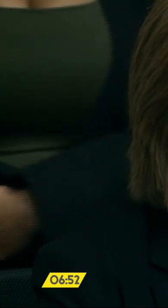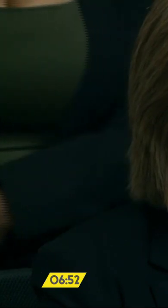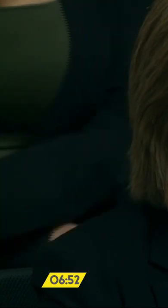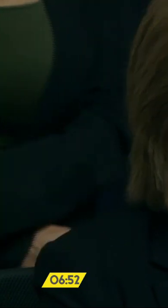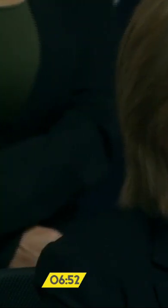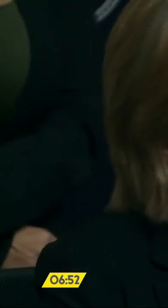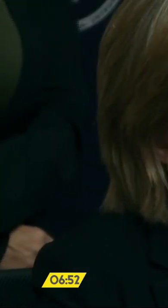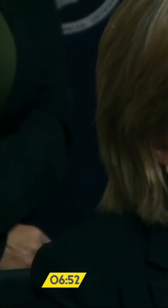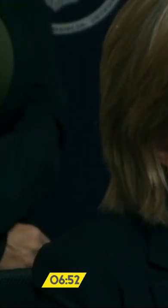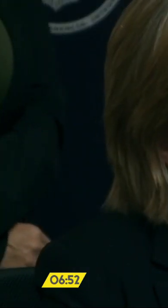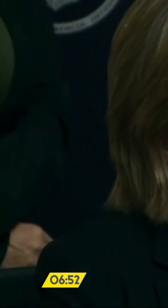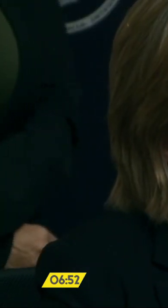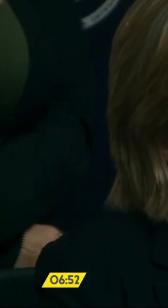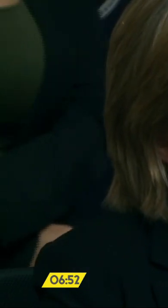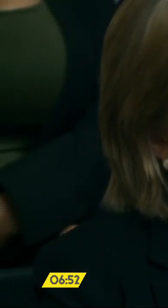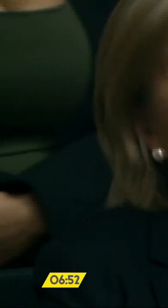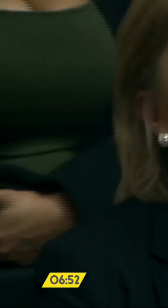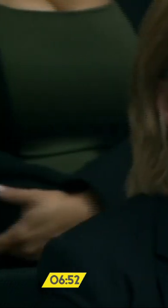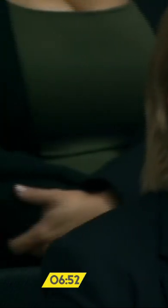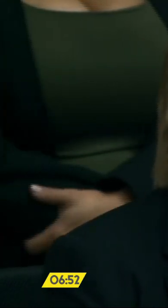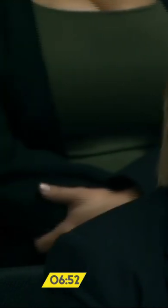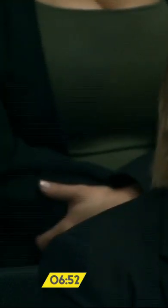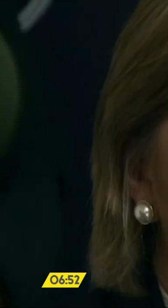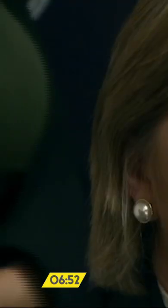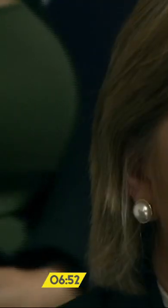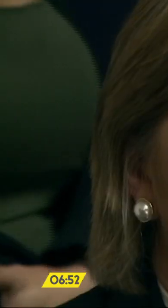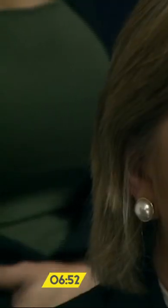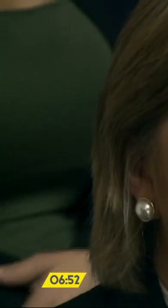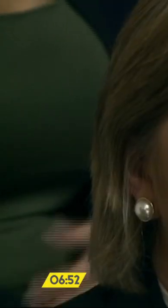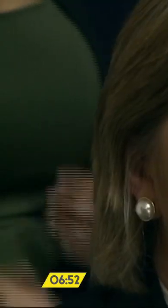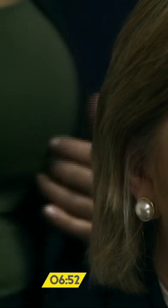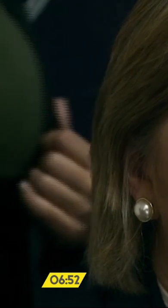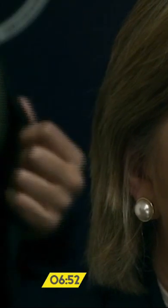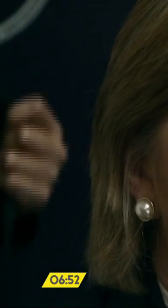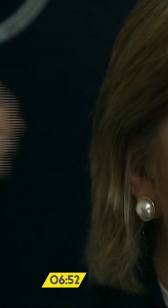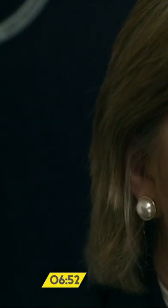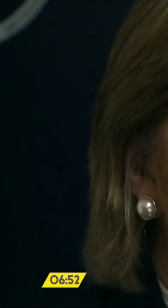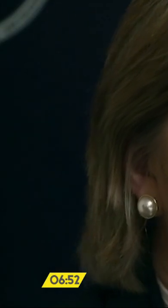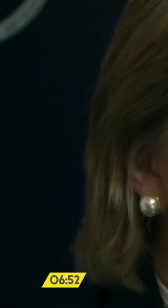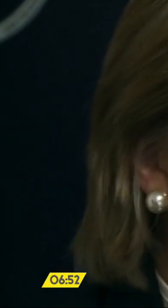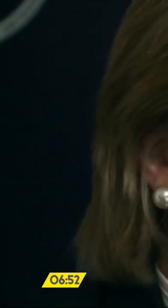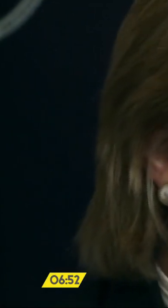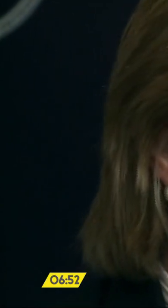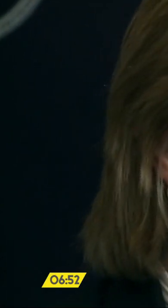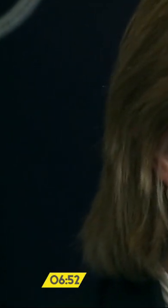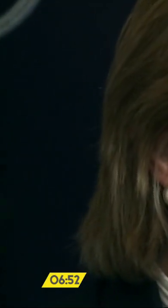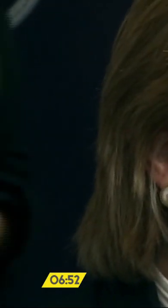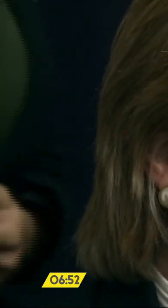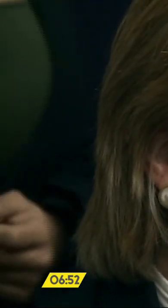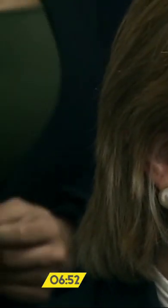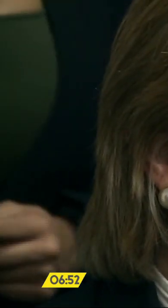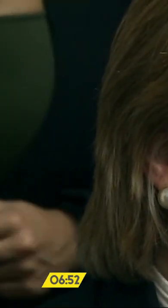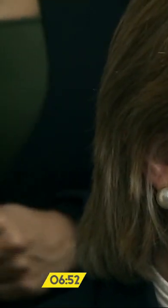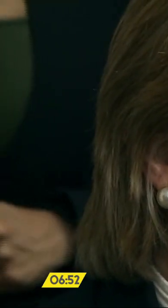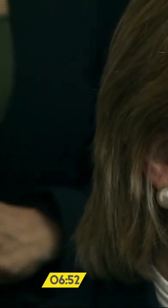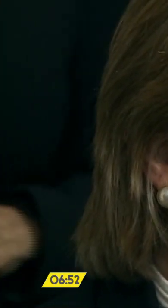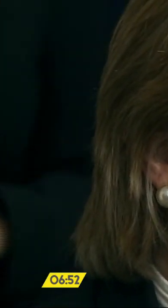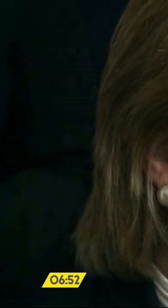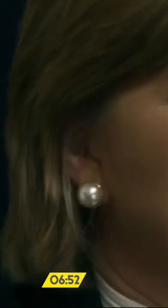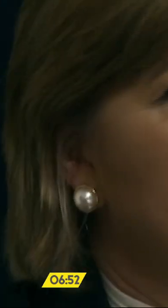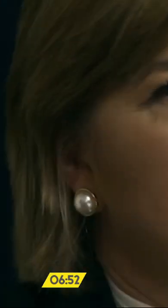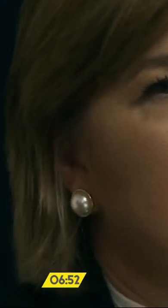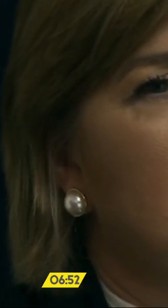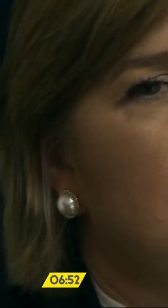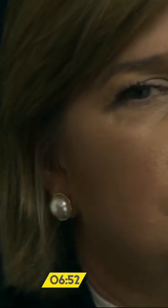para a la recomendación que termina siendo gestión humana, se le hacen entrevistas por los magistrados. ¿Qué tipo de